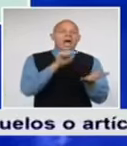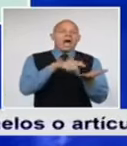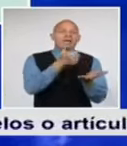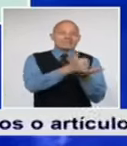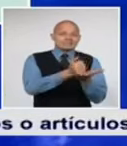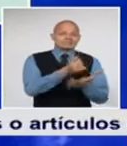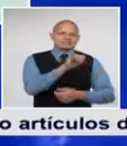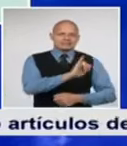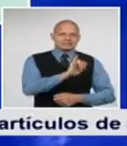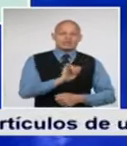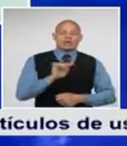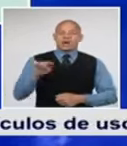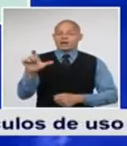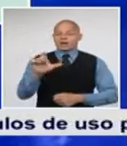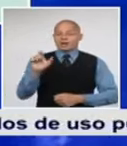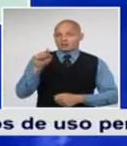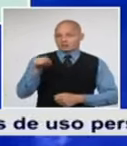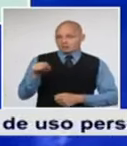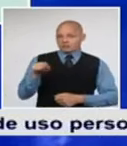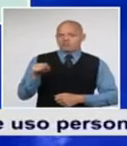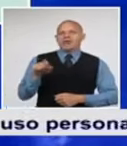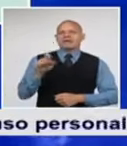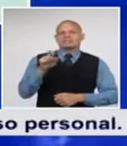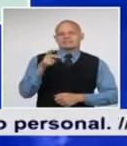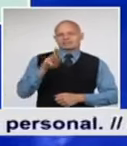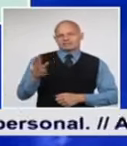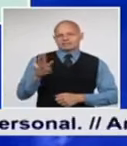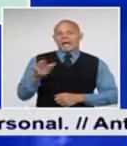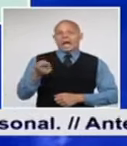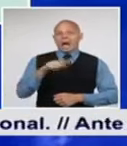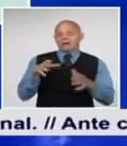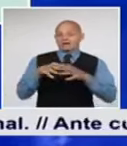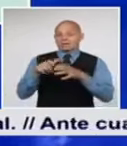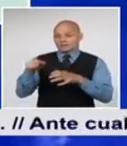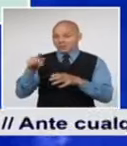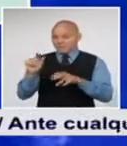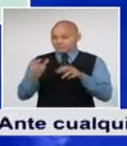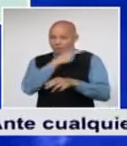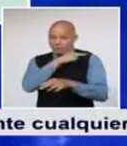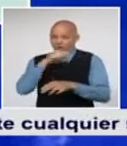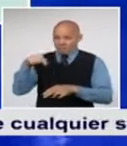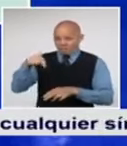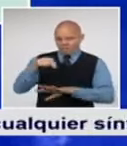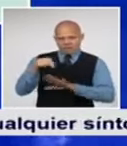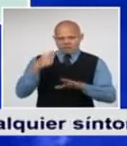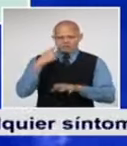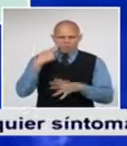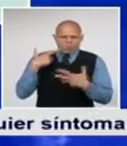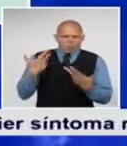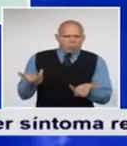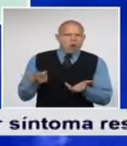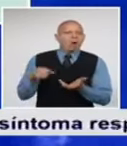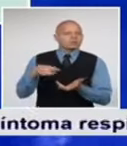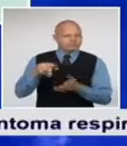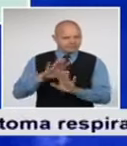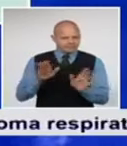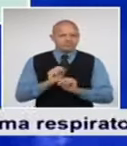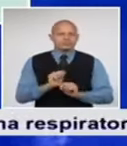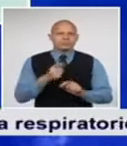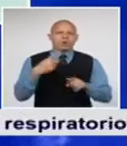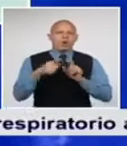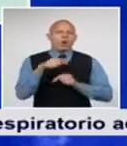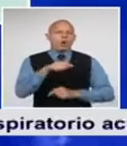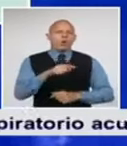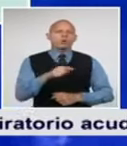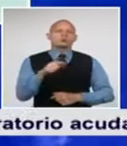con su equipo de dirección que se ha ido complejizando este municipio, Santi Espíritu 6, Jatibonico 4